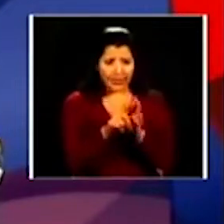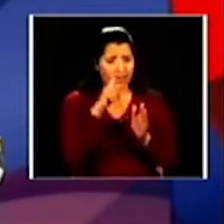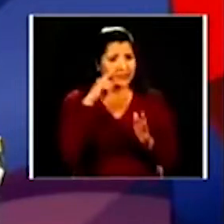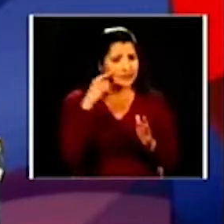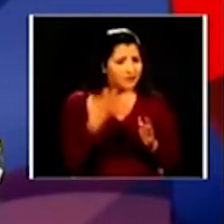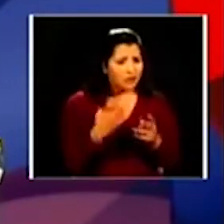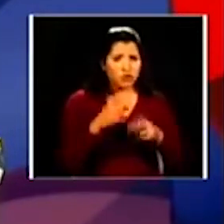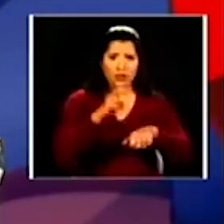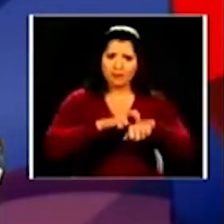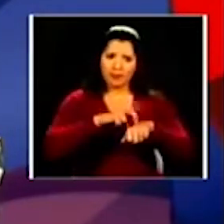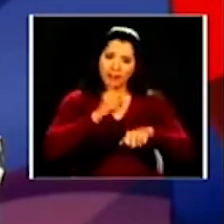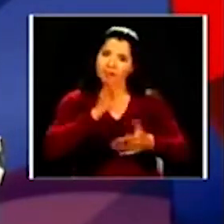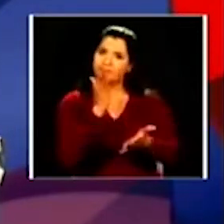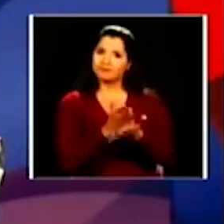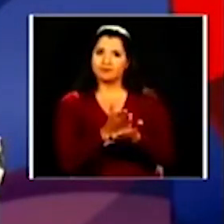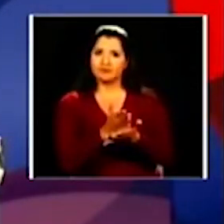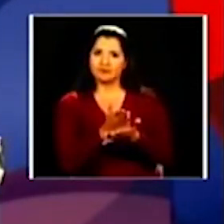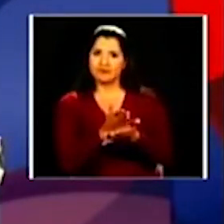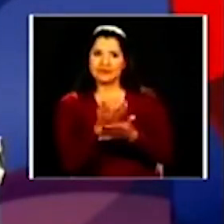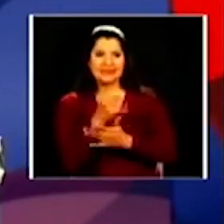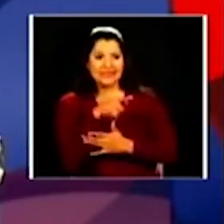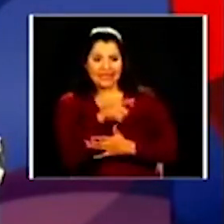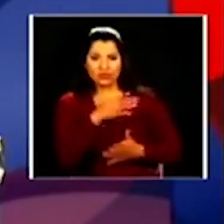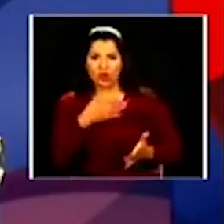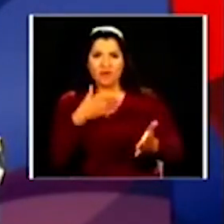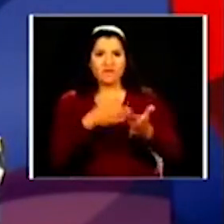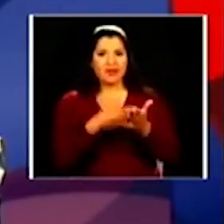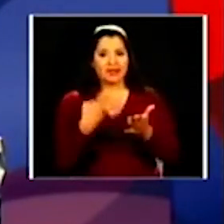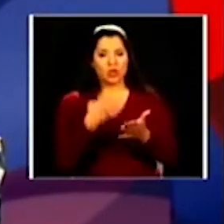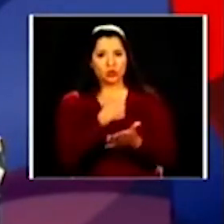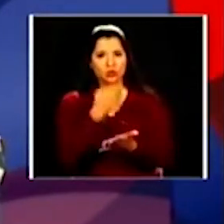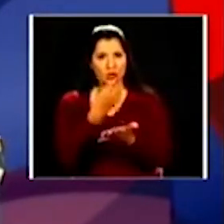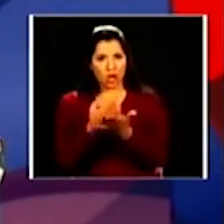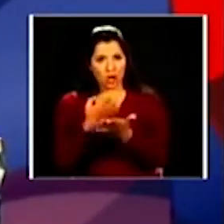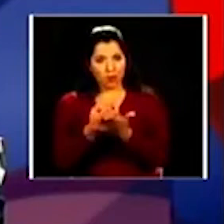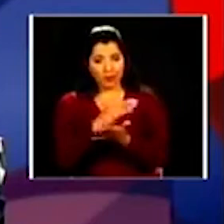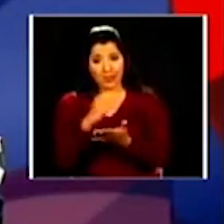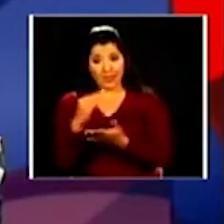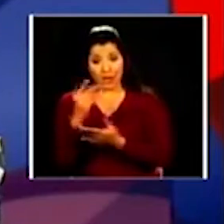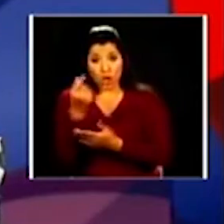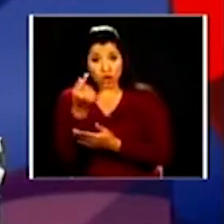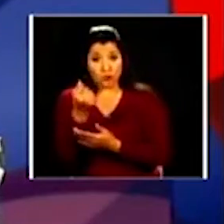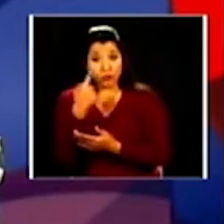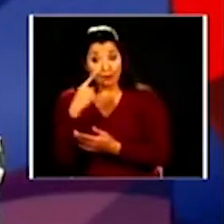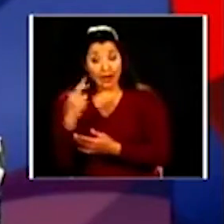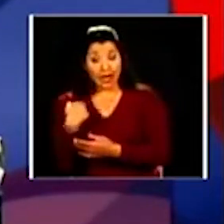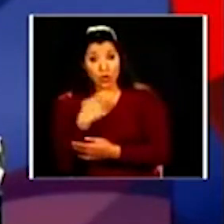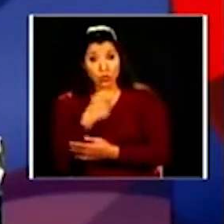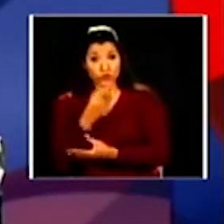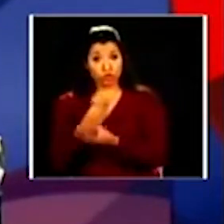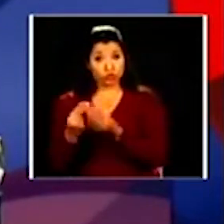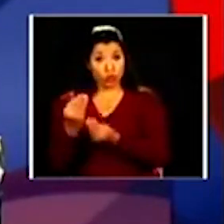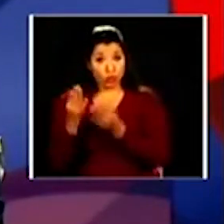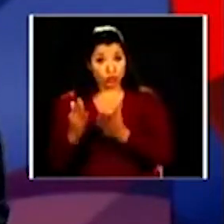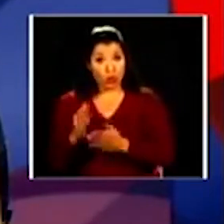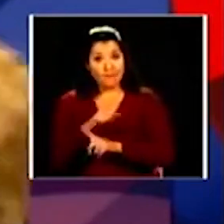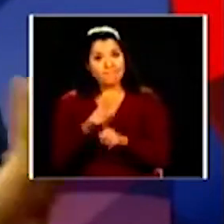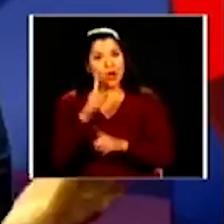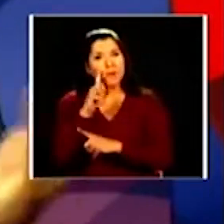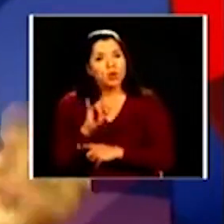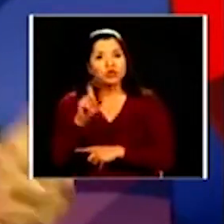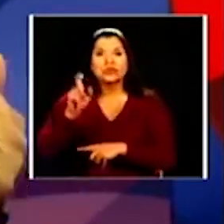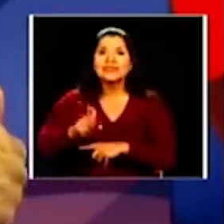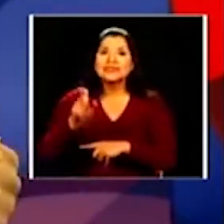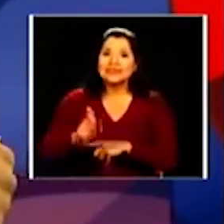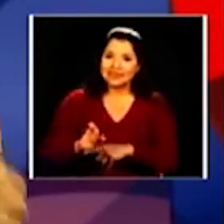producto que venga a distorsionar nuestra economía y los productos y los precios para nuestros productores, pero por eso también necesitamos garantizar